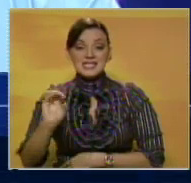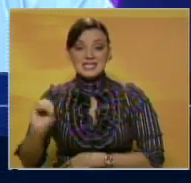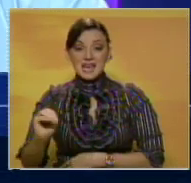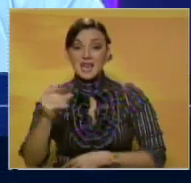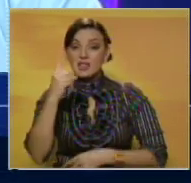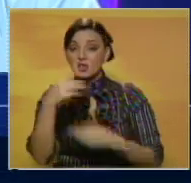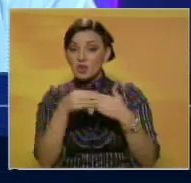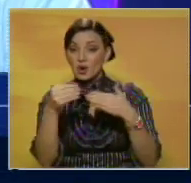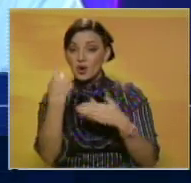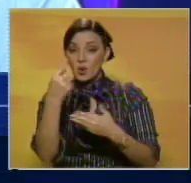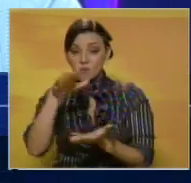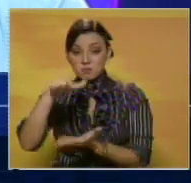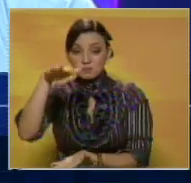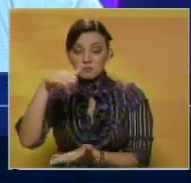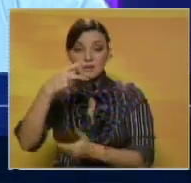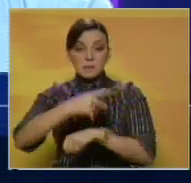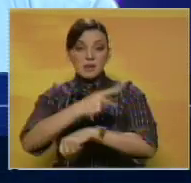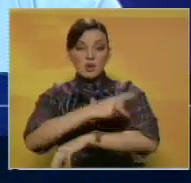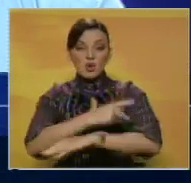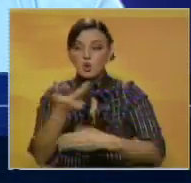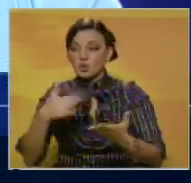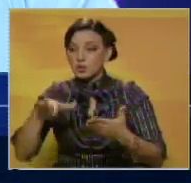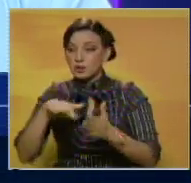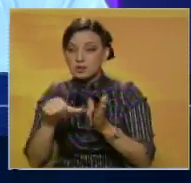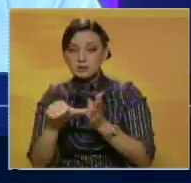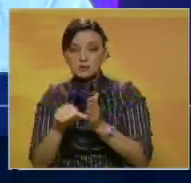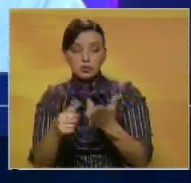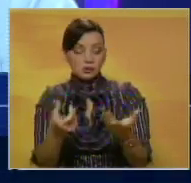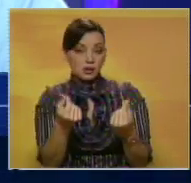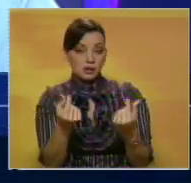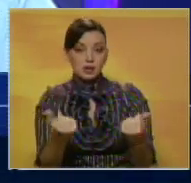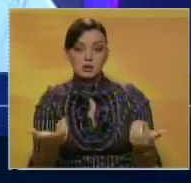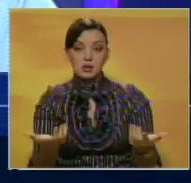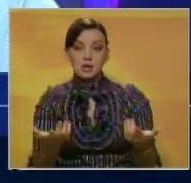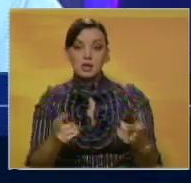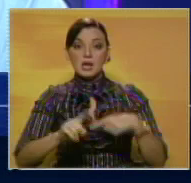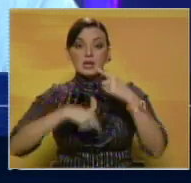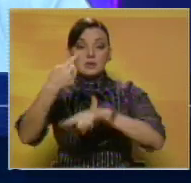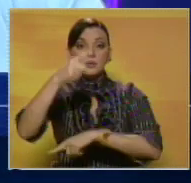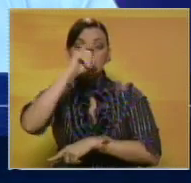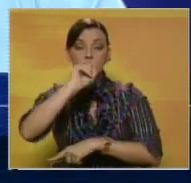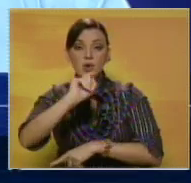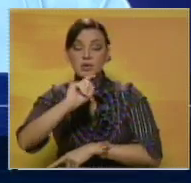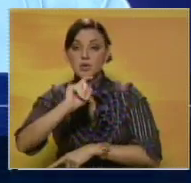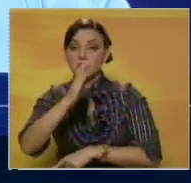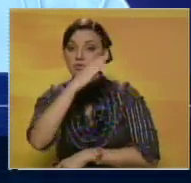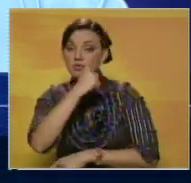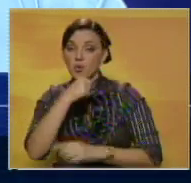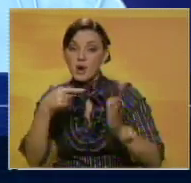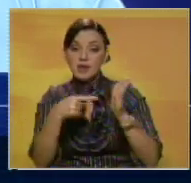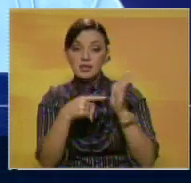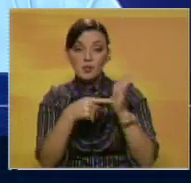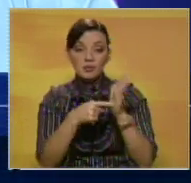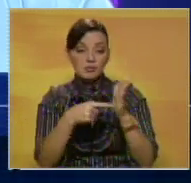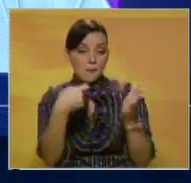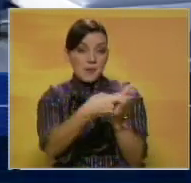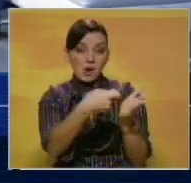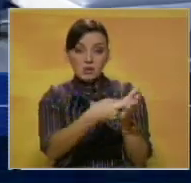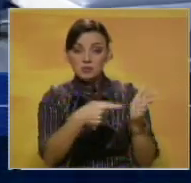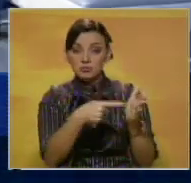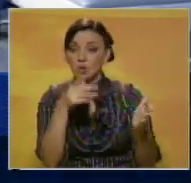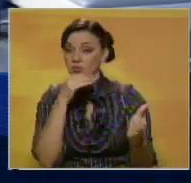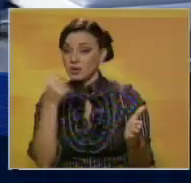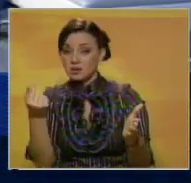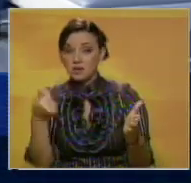7 años, hoy, el año que viene, no tenemos cómo pagar la deuda externa. No tenemos cómo pagar la deuda comercial.